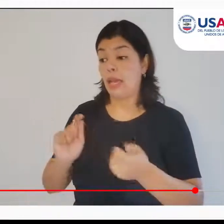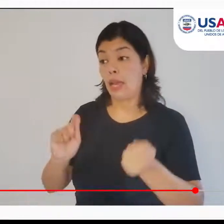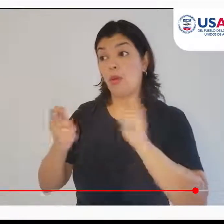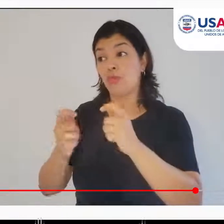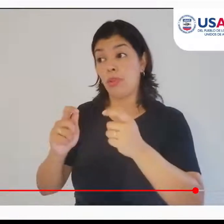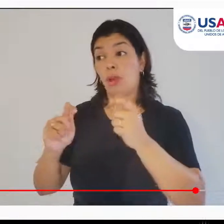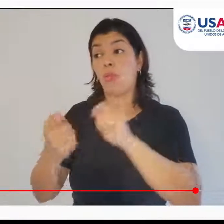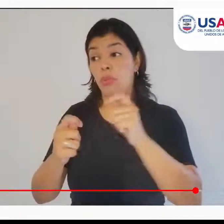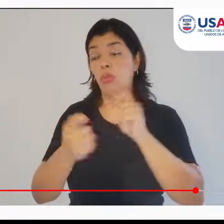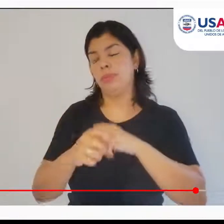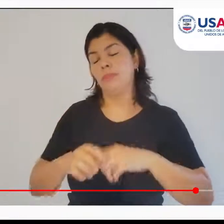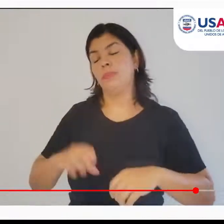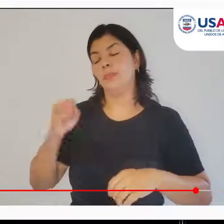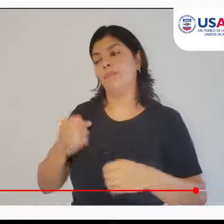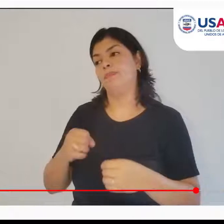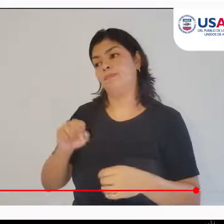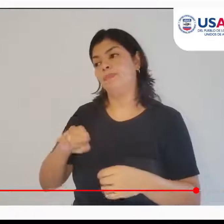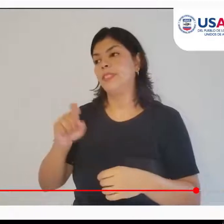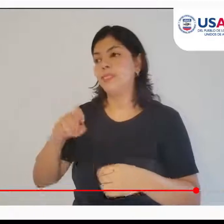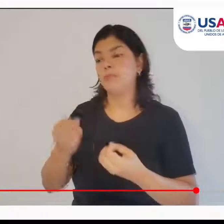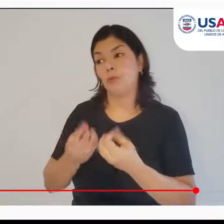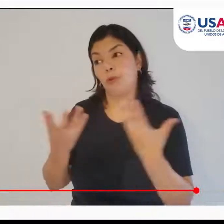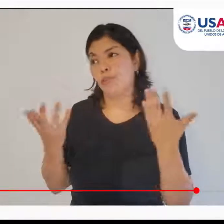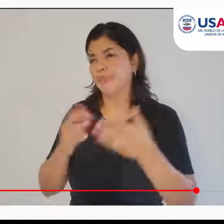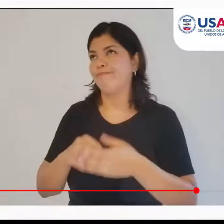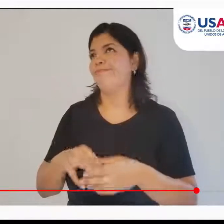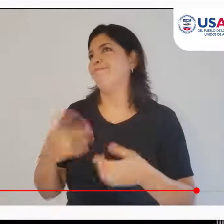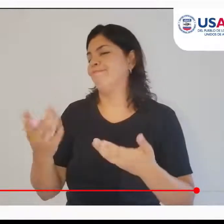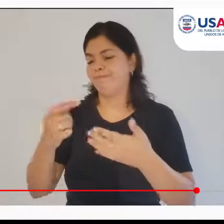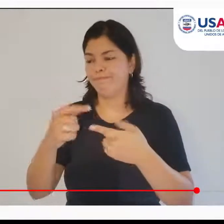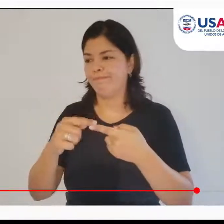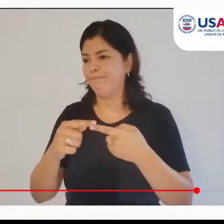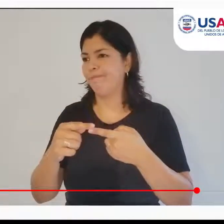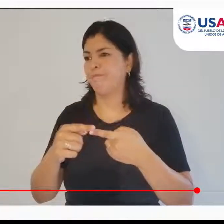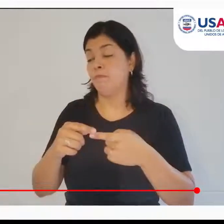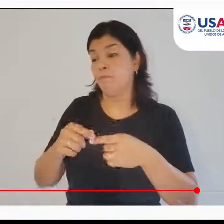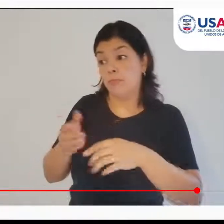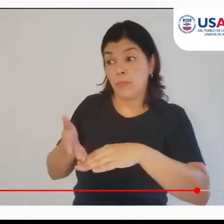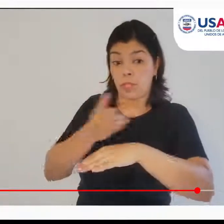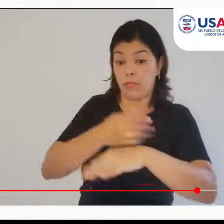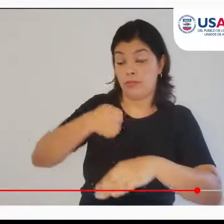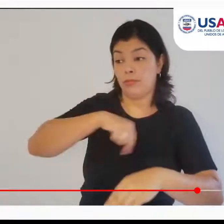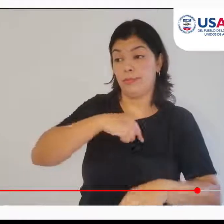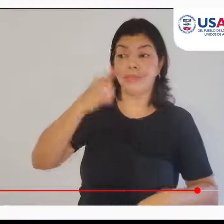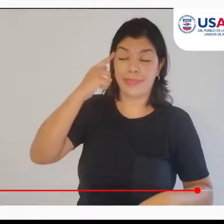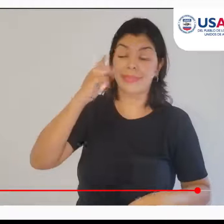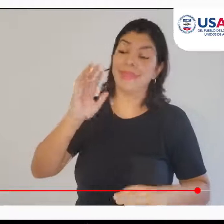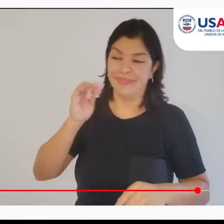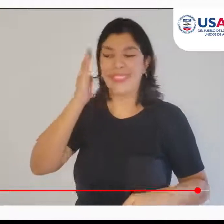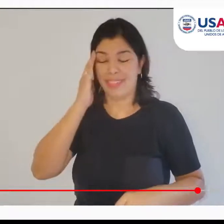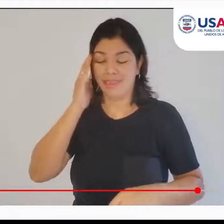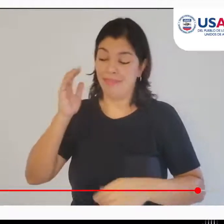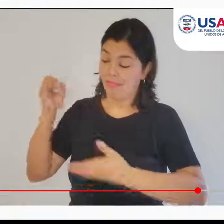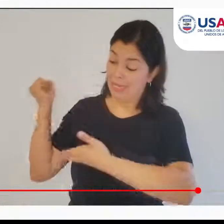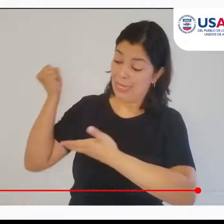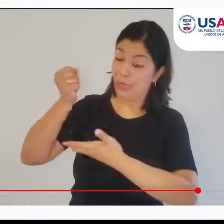hay que hacer muchos. Entre ellos, pues, como tenemos pensado aquí y sabemos que el tema